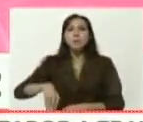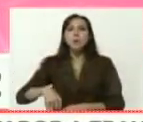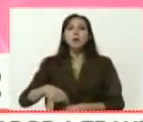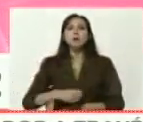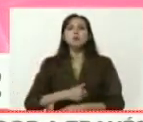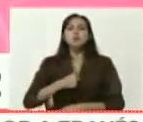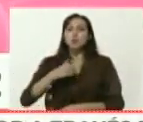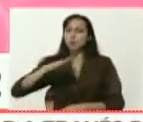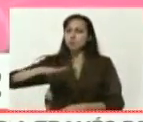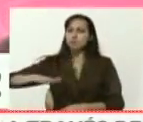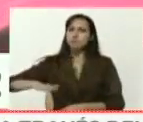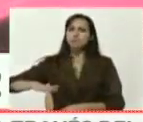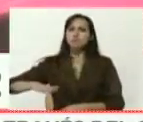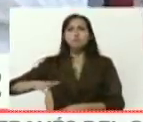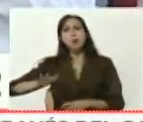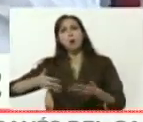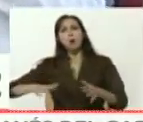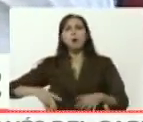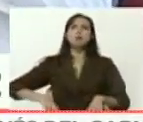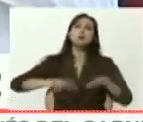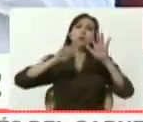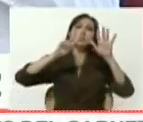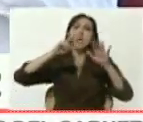yo 7 años.